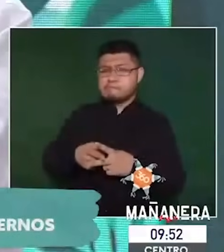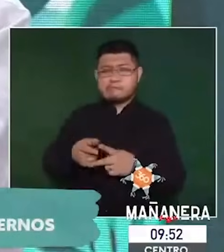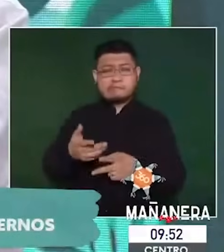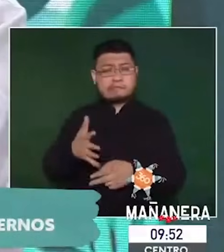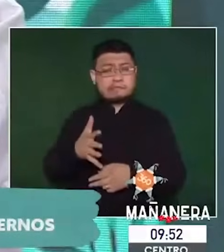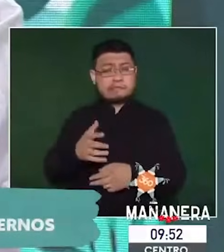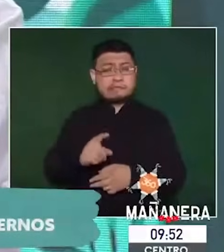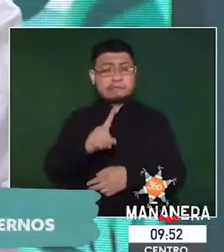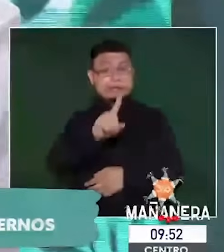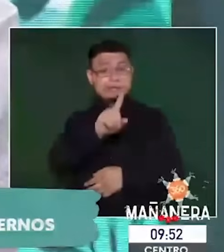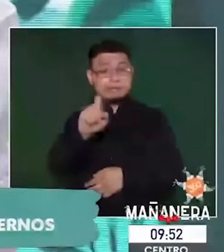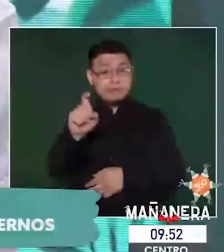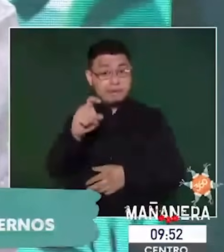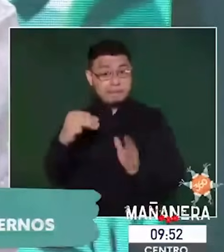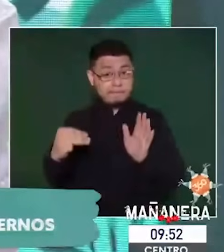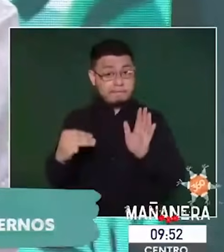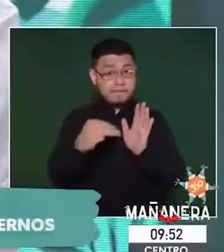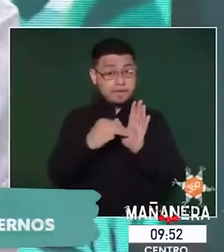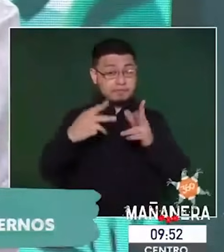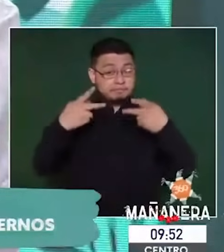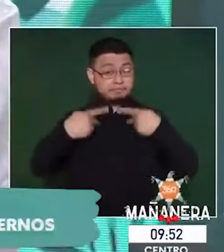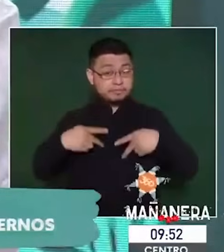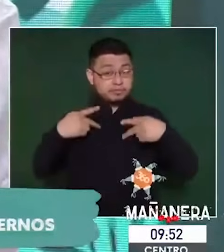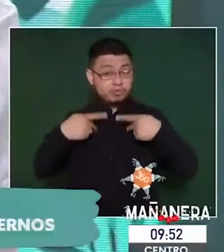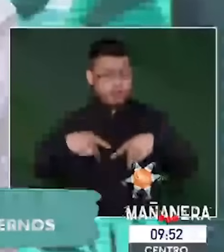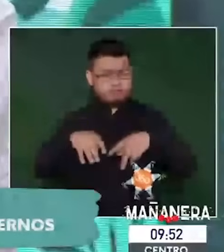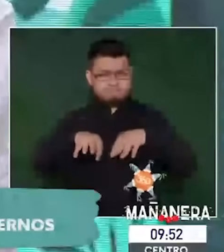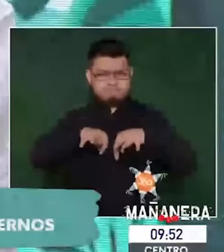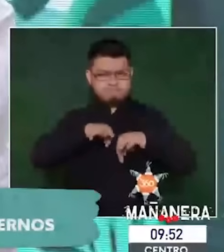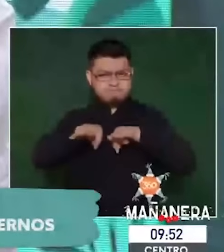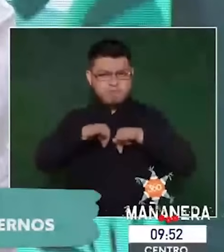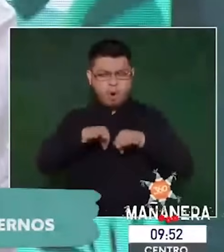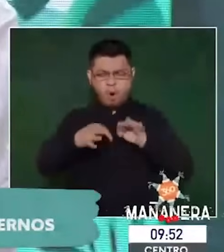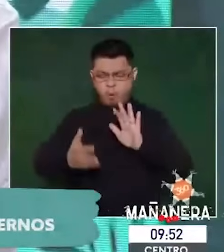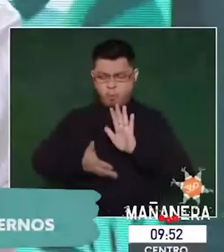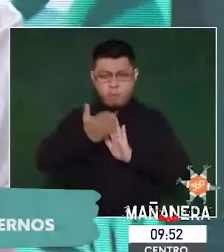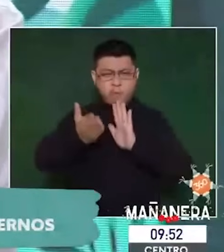cerca de 100,000 trabajadores de la construcción